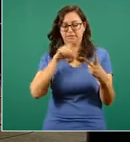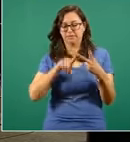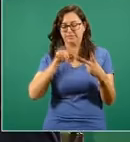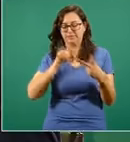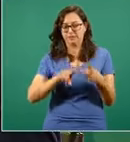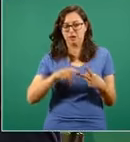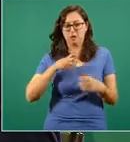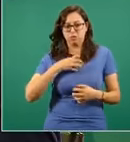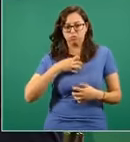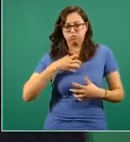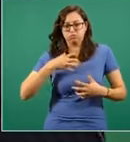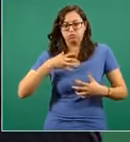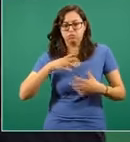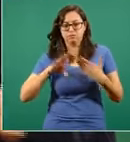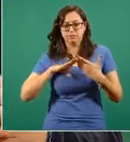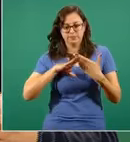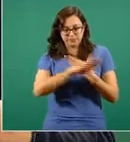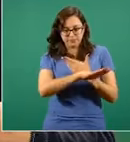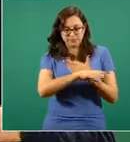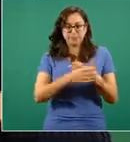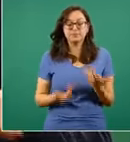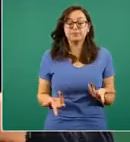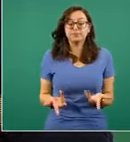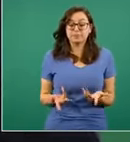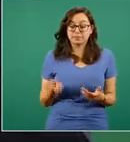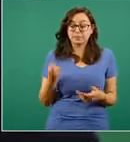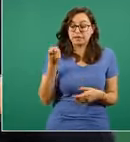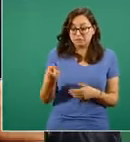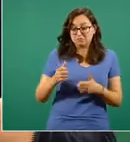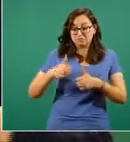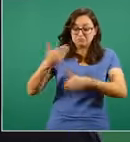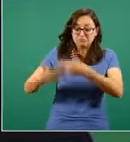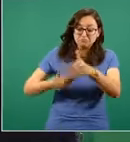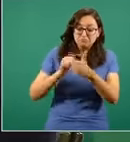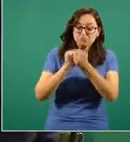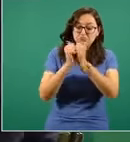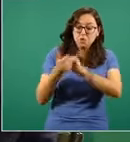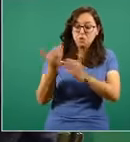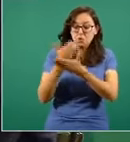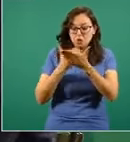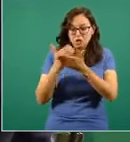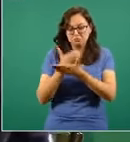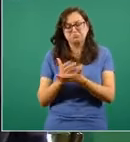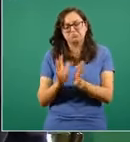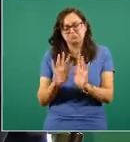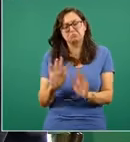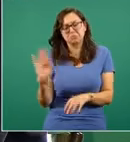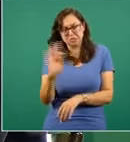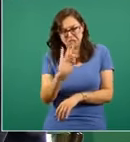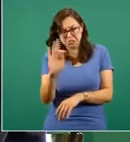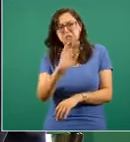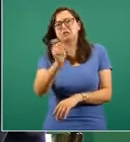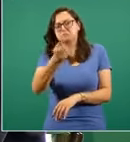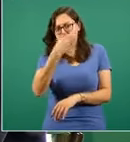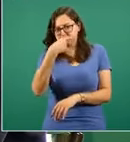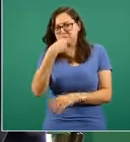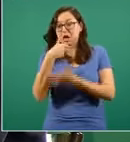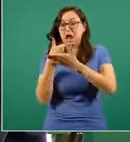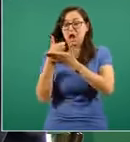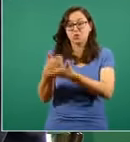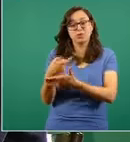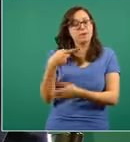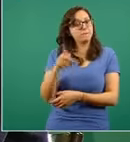reitero, esto debe de verse en el marco del ensayo o debe de verse en el marco de cuántas personas realmente tuvieron